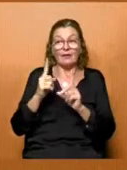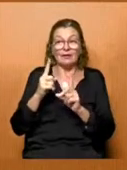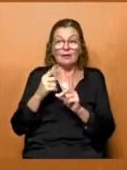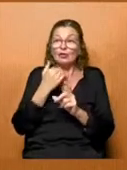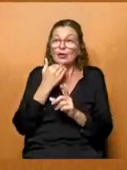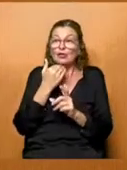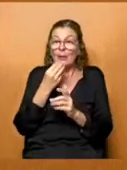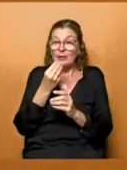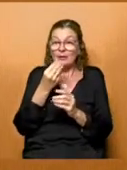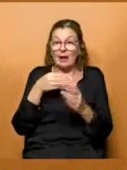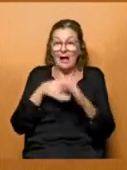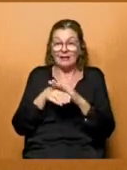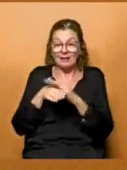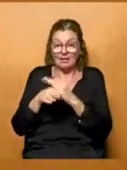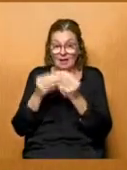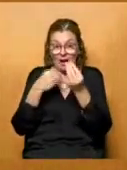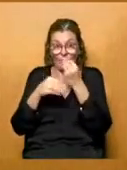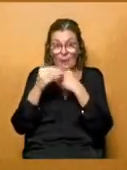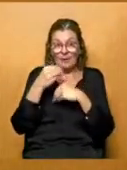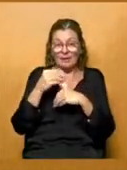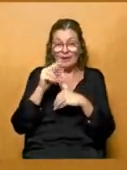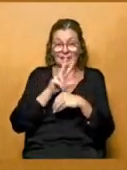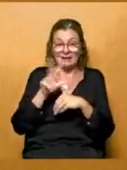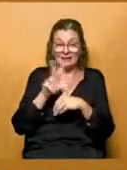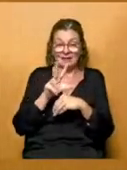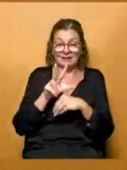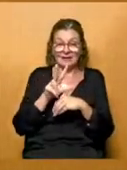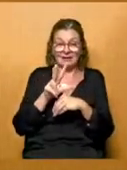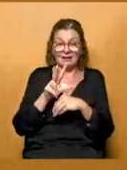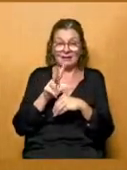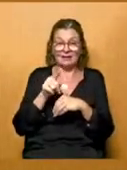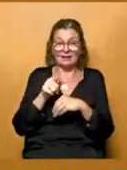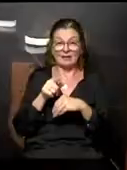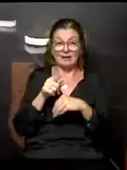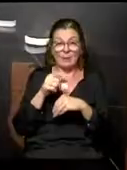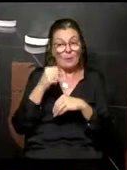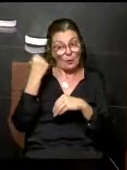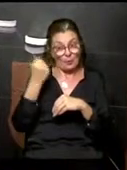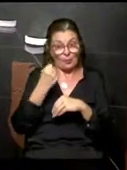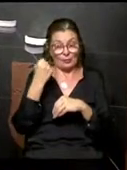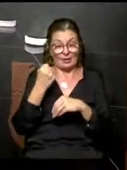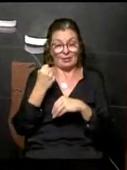alimentaria moderada y 33 inseguridad alimentaria grave.